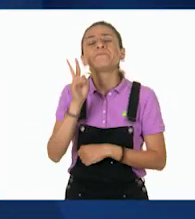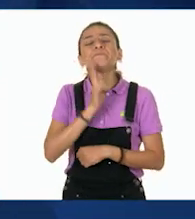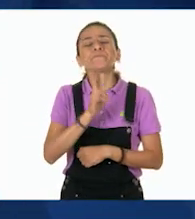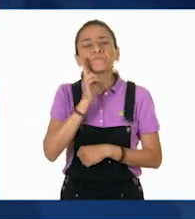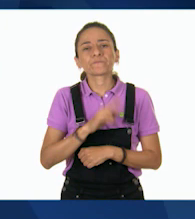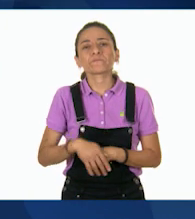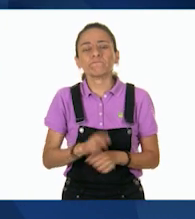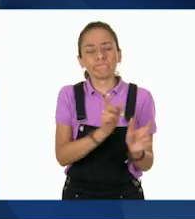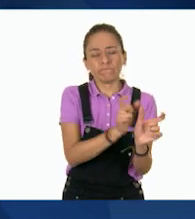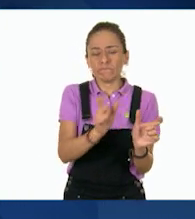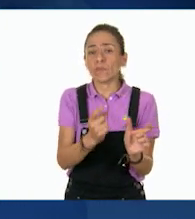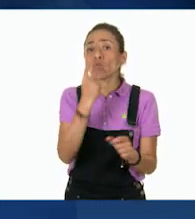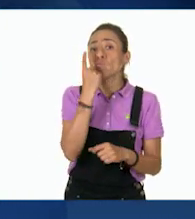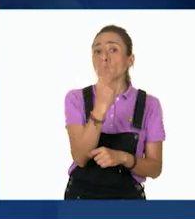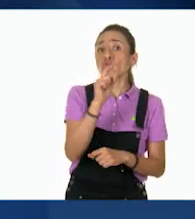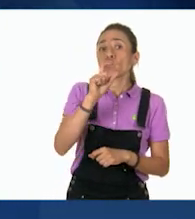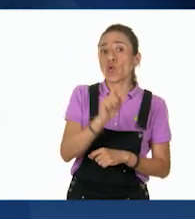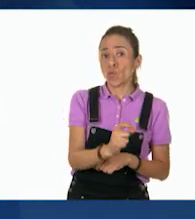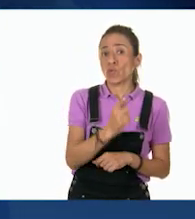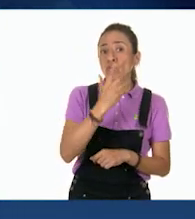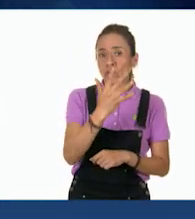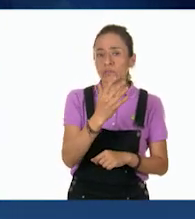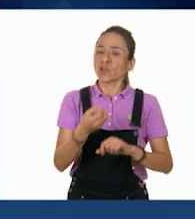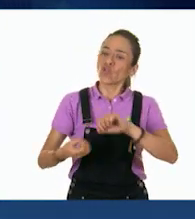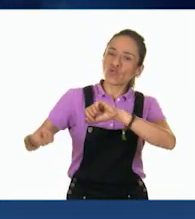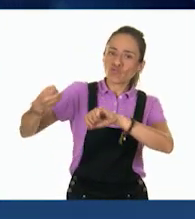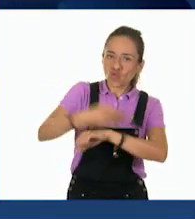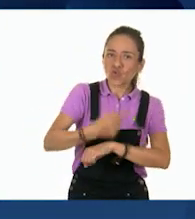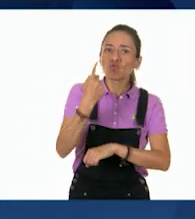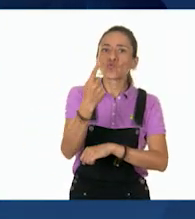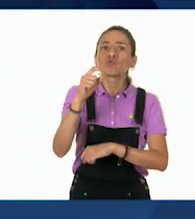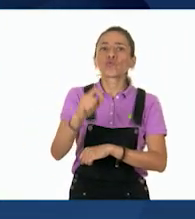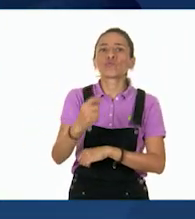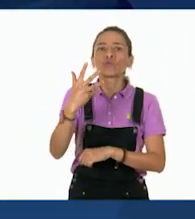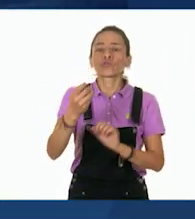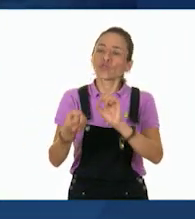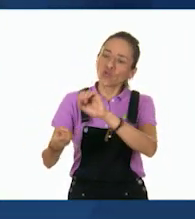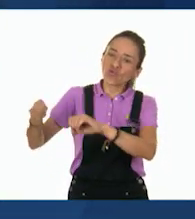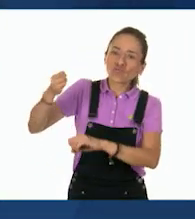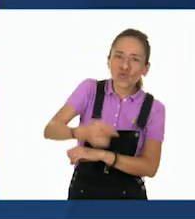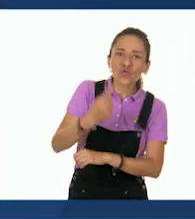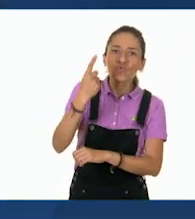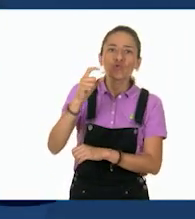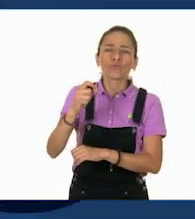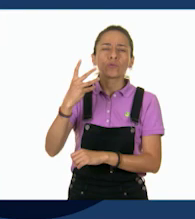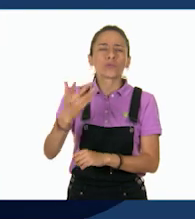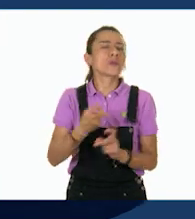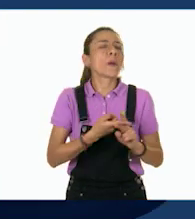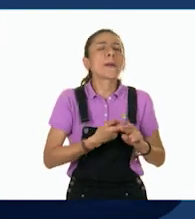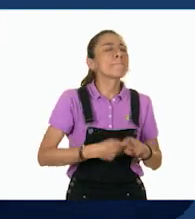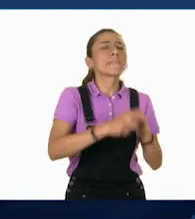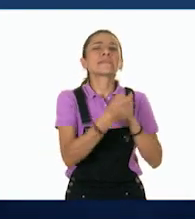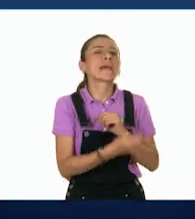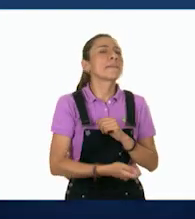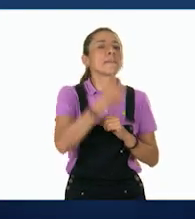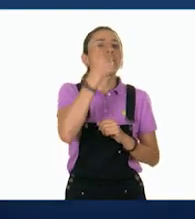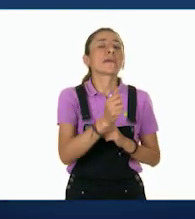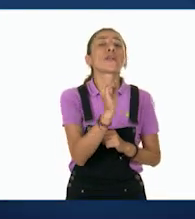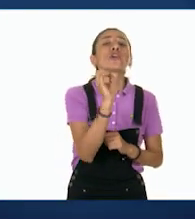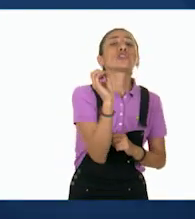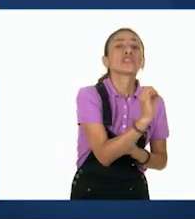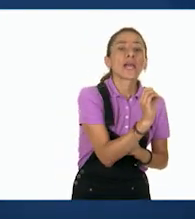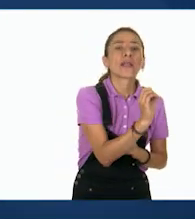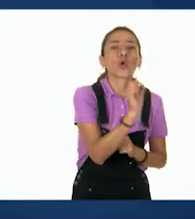de 1.5 en 1.5, ¿cuáles son los primeros 10 términos? Si el primero es